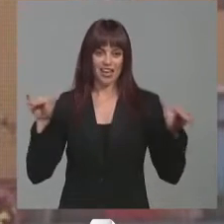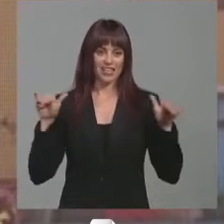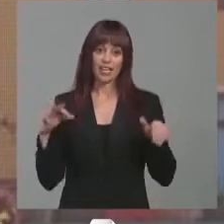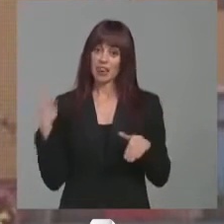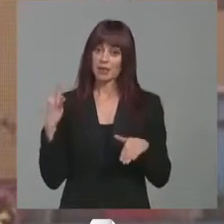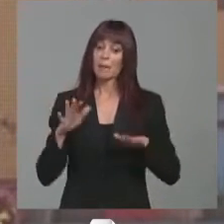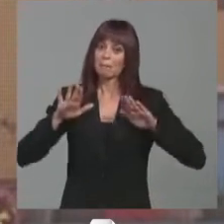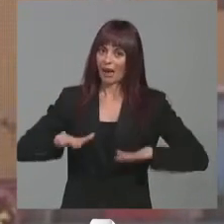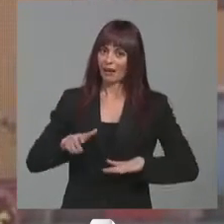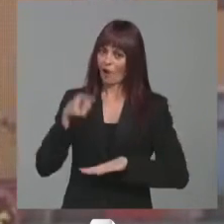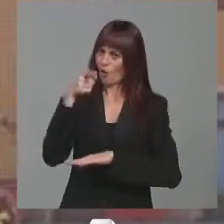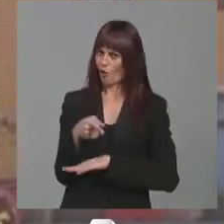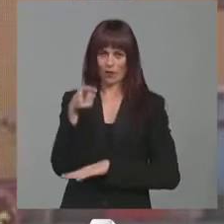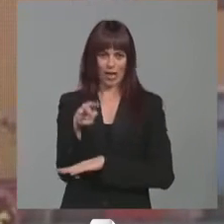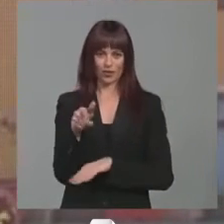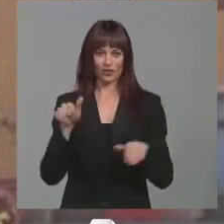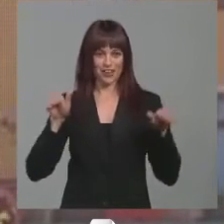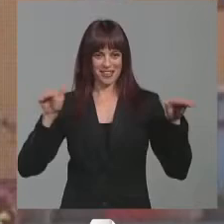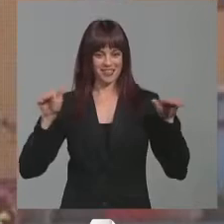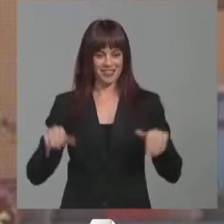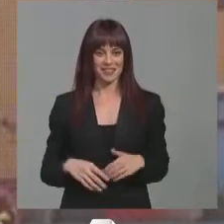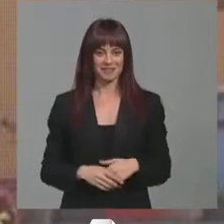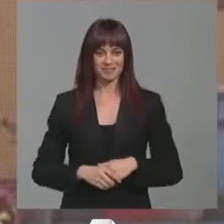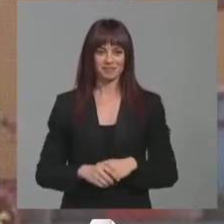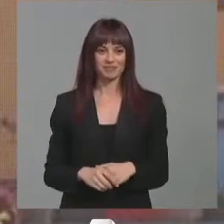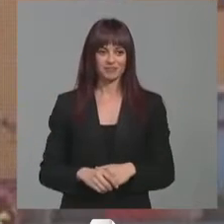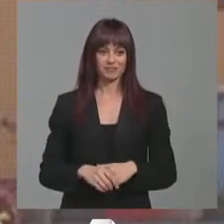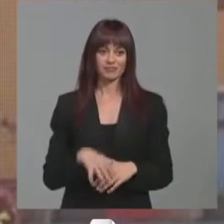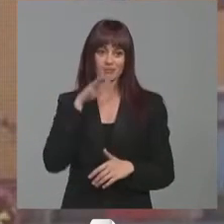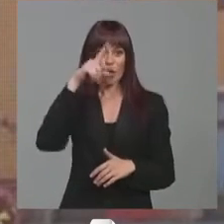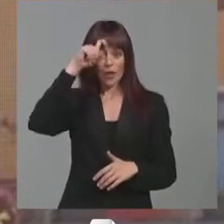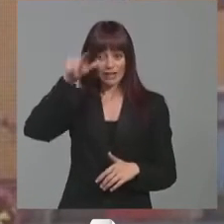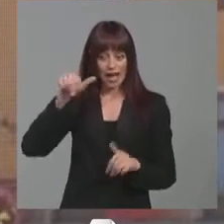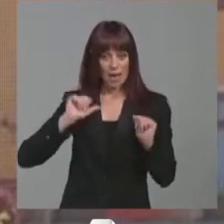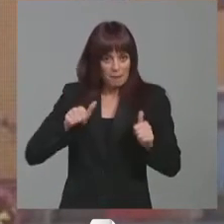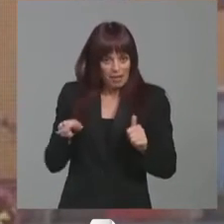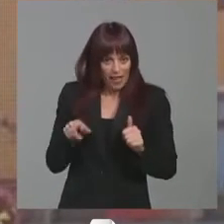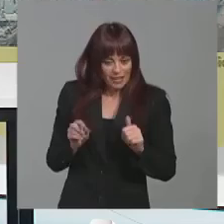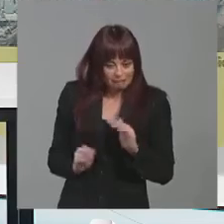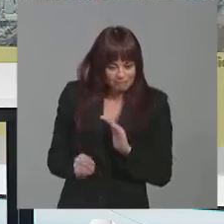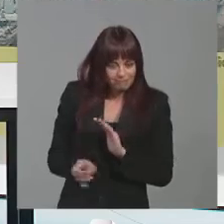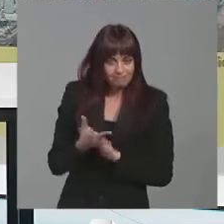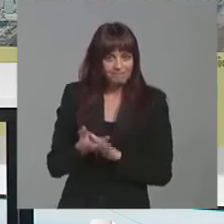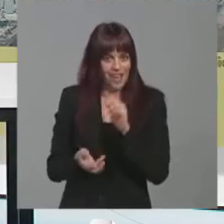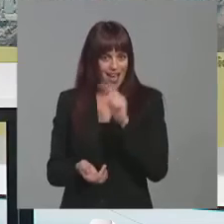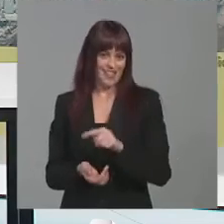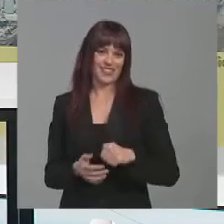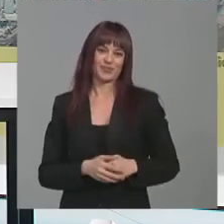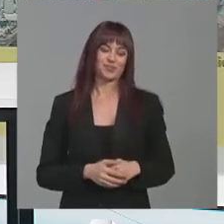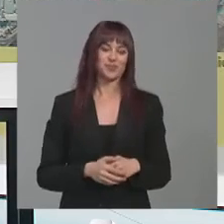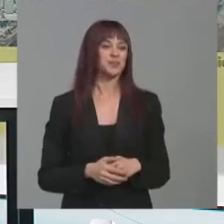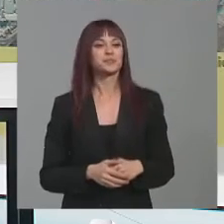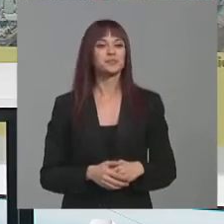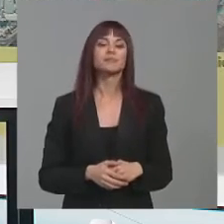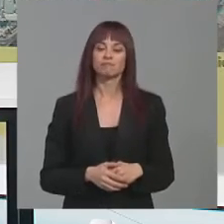una parada obligatoria en en alcantarilla eh donde la huerta nace por muchos motivos Pues sí eh Vamos a ponernos en